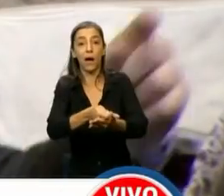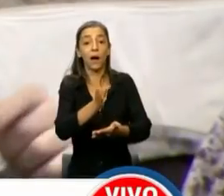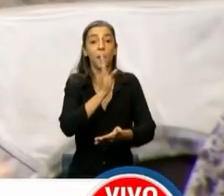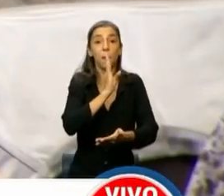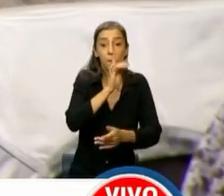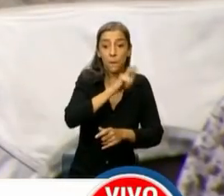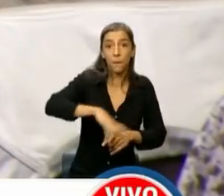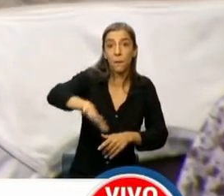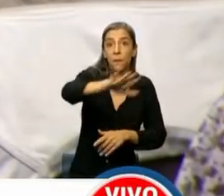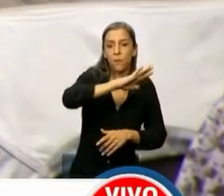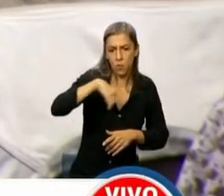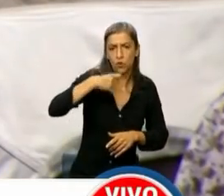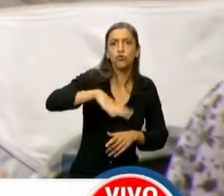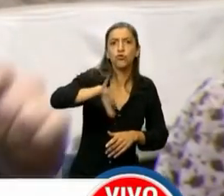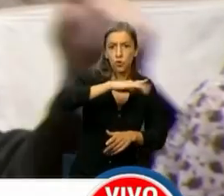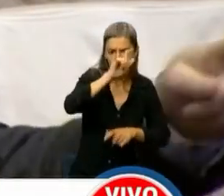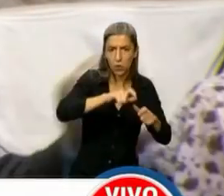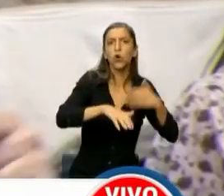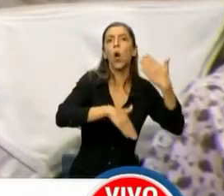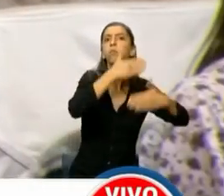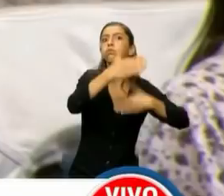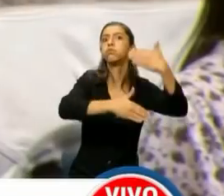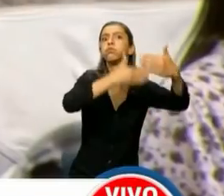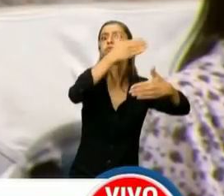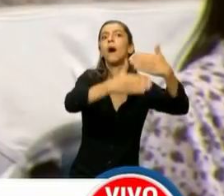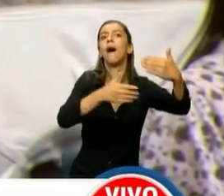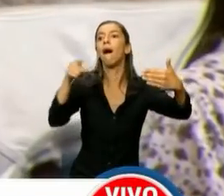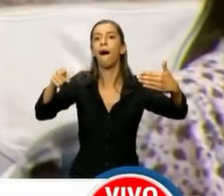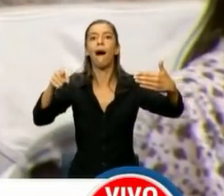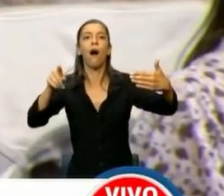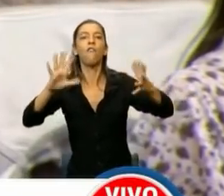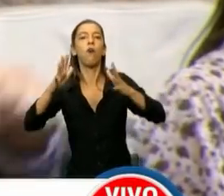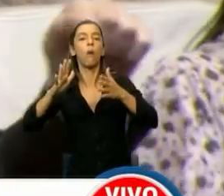judío seguía evolucionando, lo terminaron esclavizando.